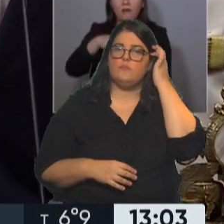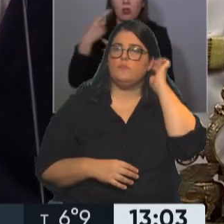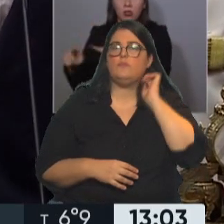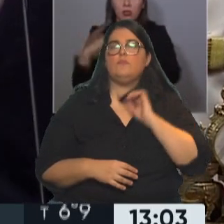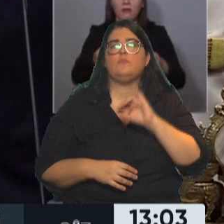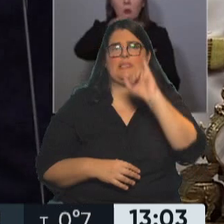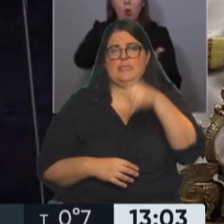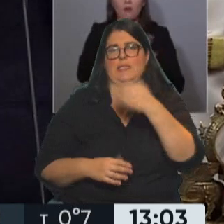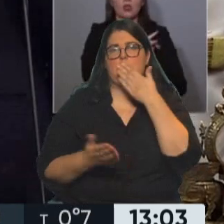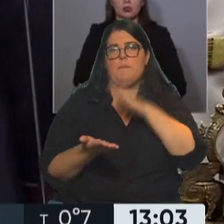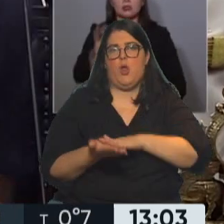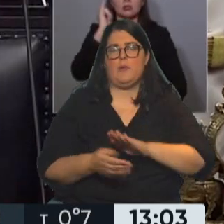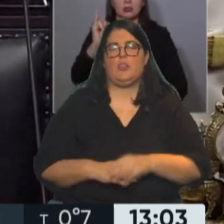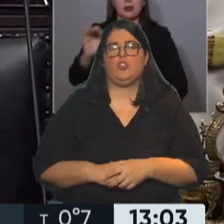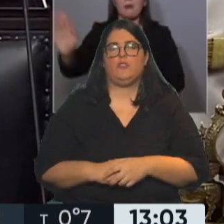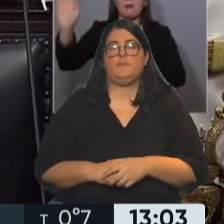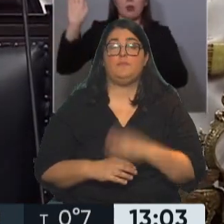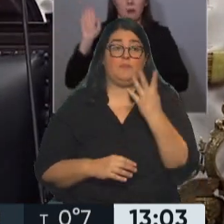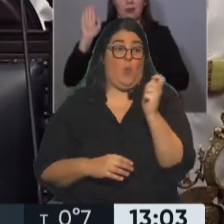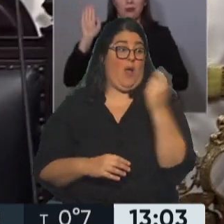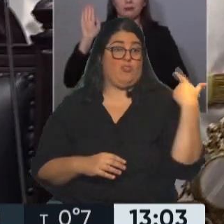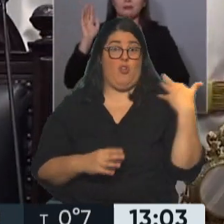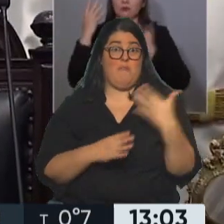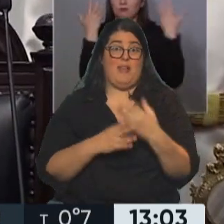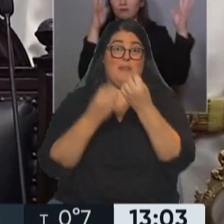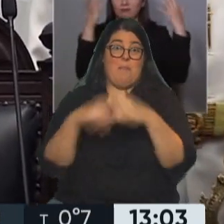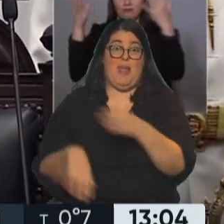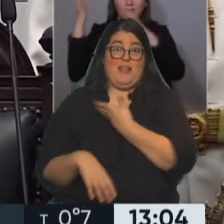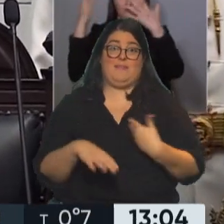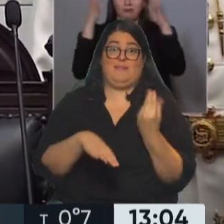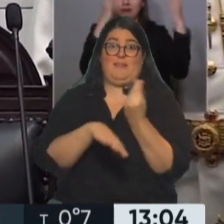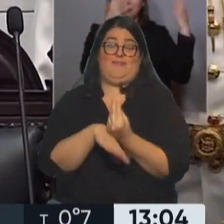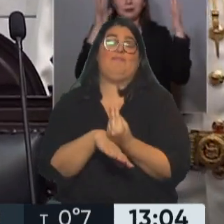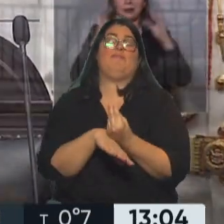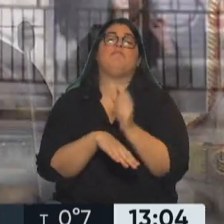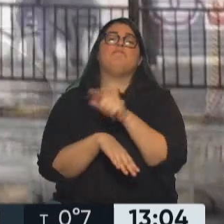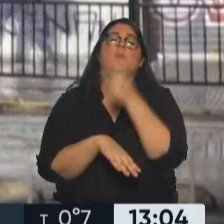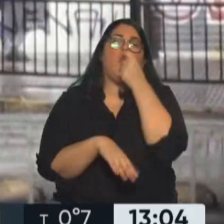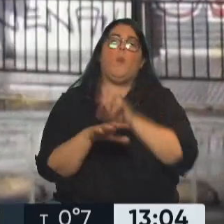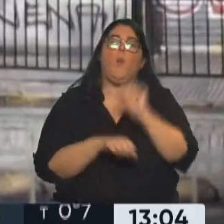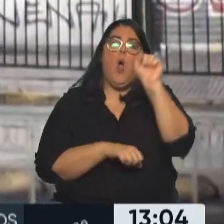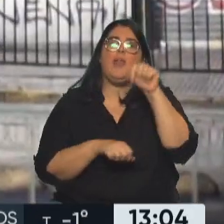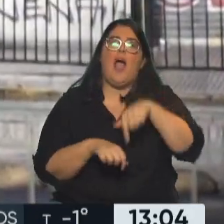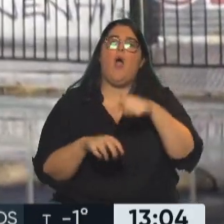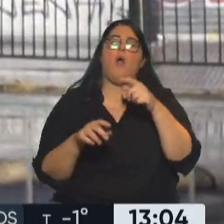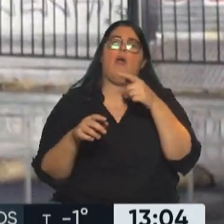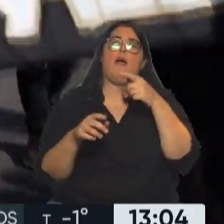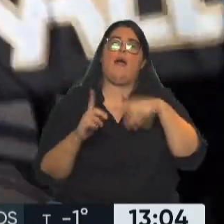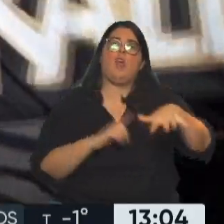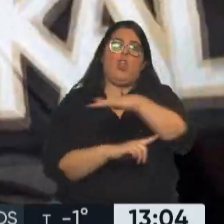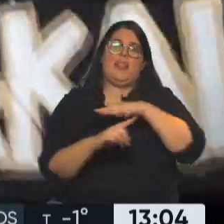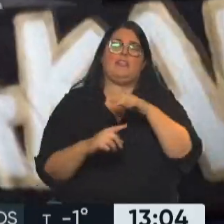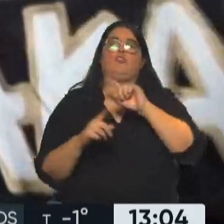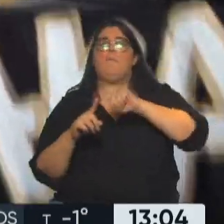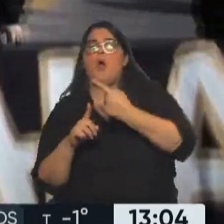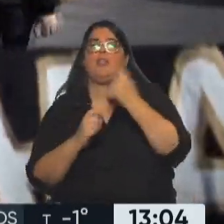Sí, prometo. A solo 4 meses del comienzo de su mandato, el presidente de Chile, Gabriel Boric, enfrenta un panorama político y